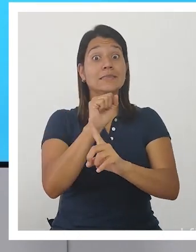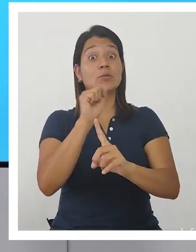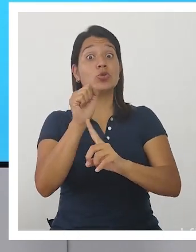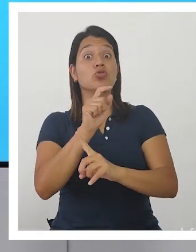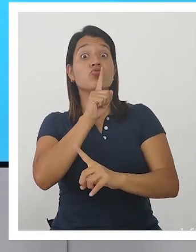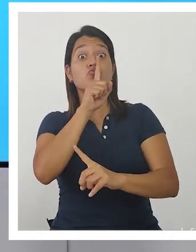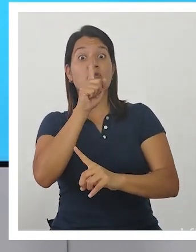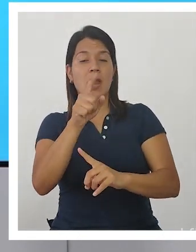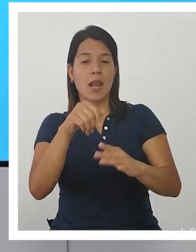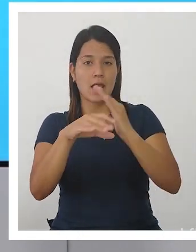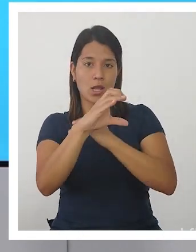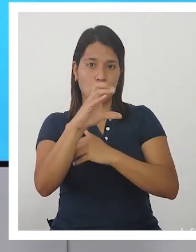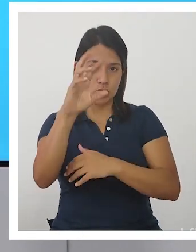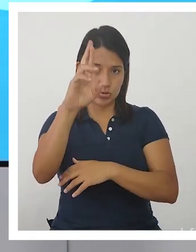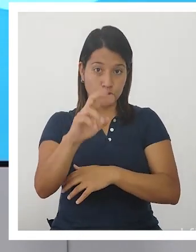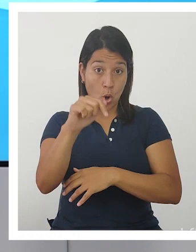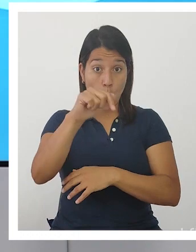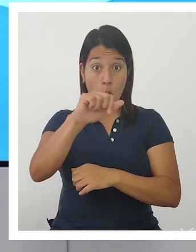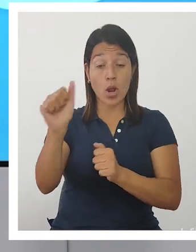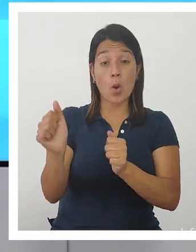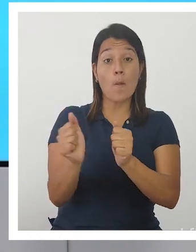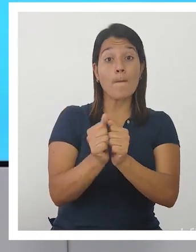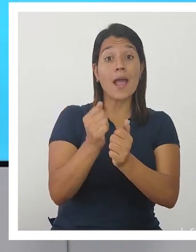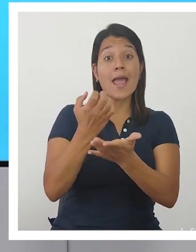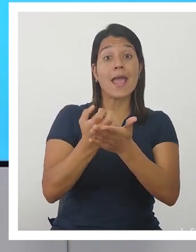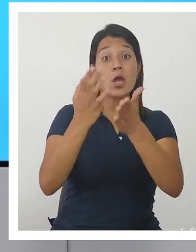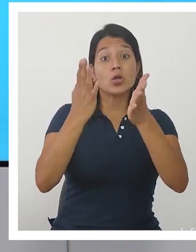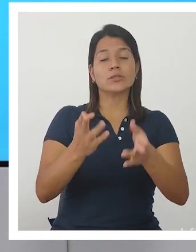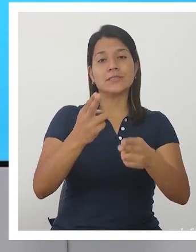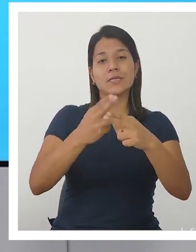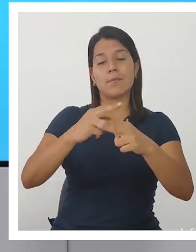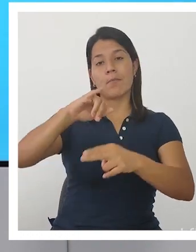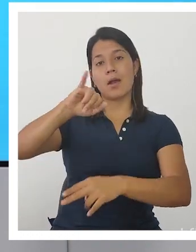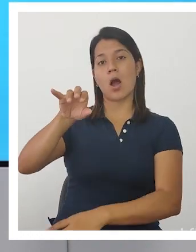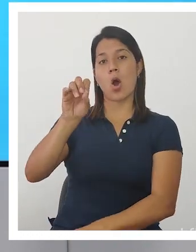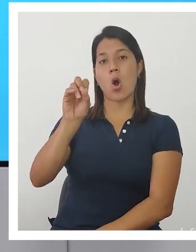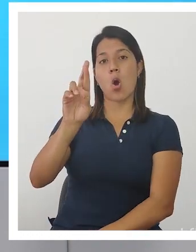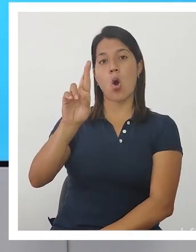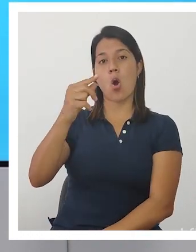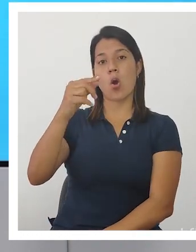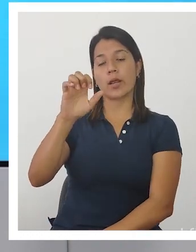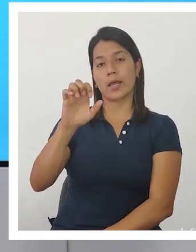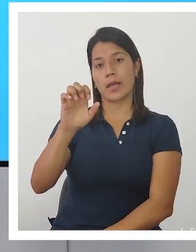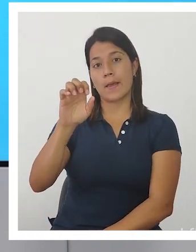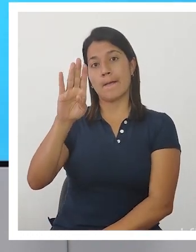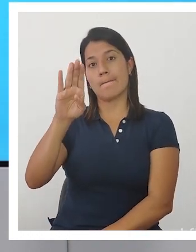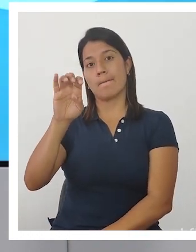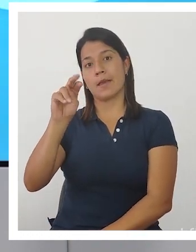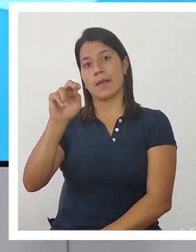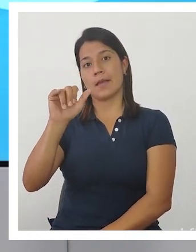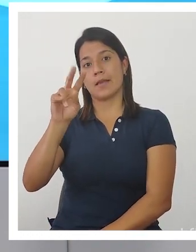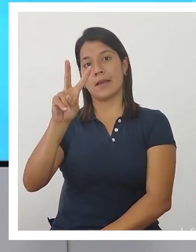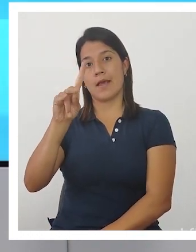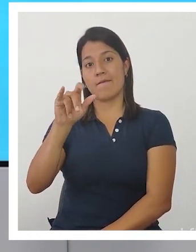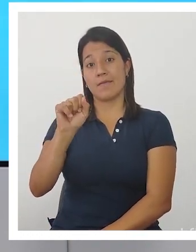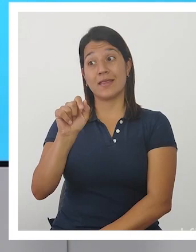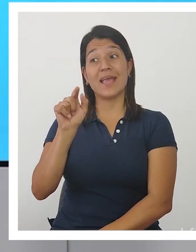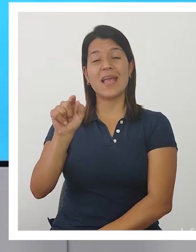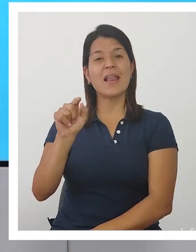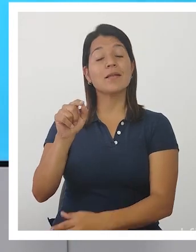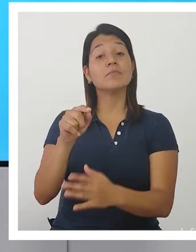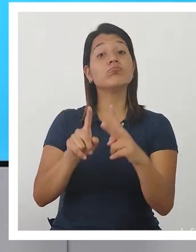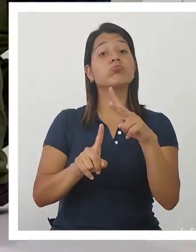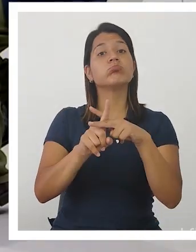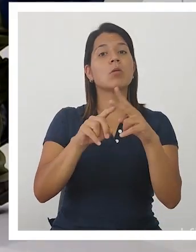el economista Jorge Benavides del programa Salud Financiera, con el que vamos a hablar un poco acerca de